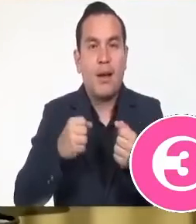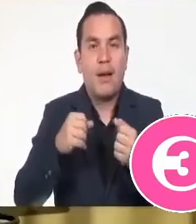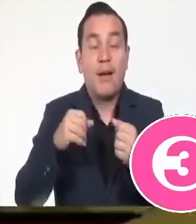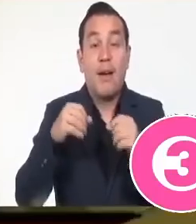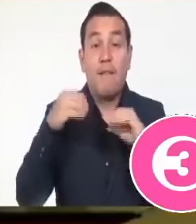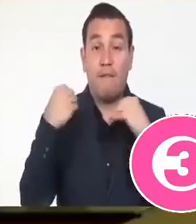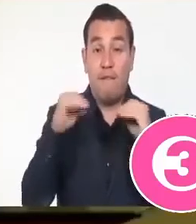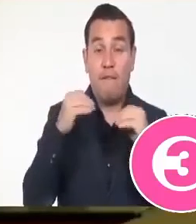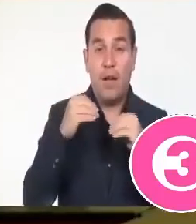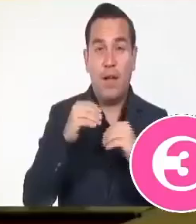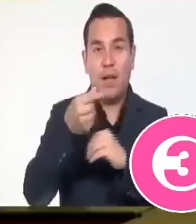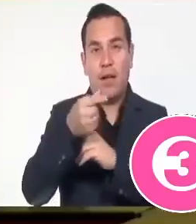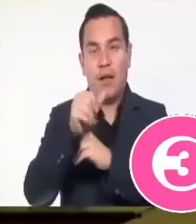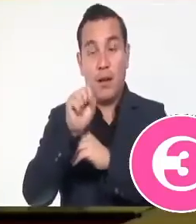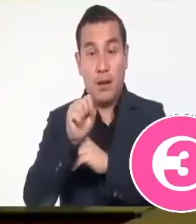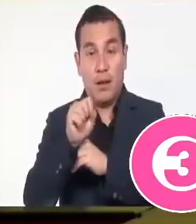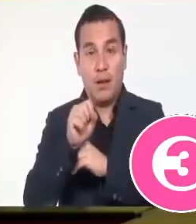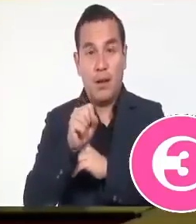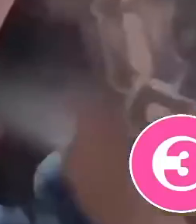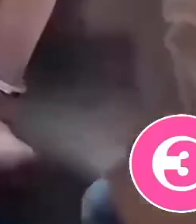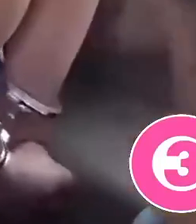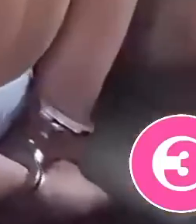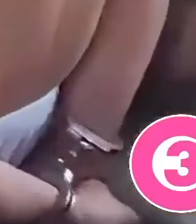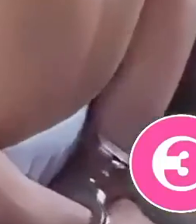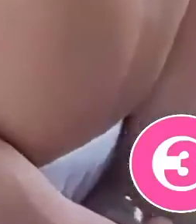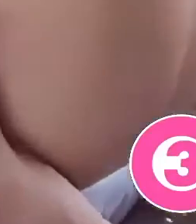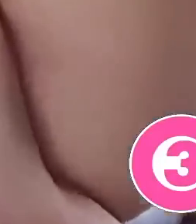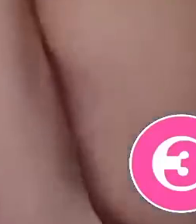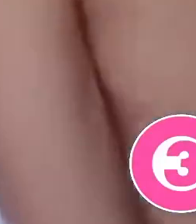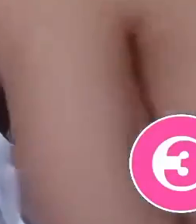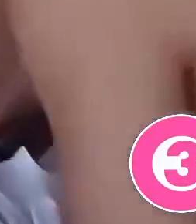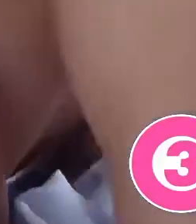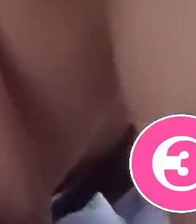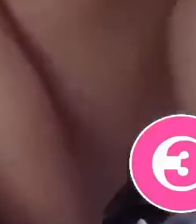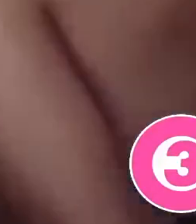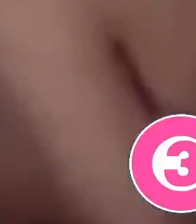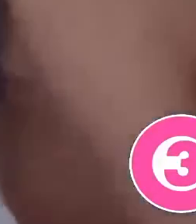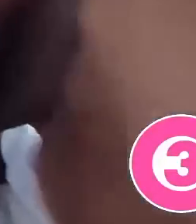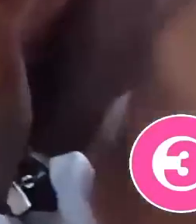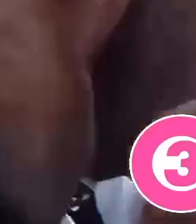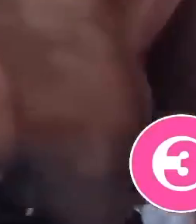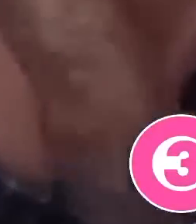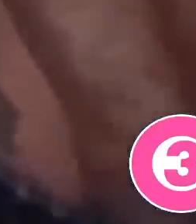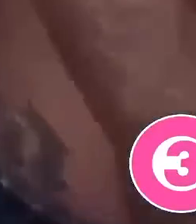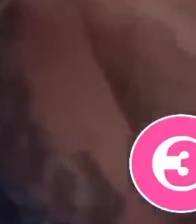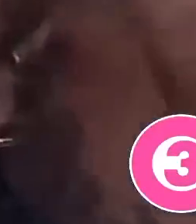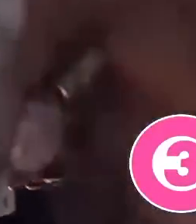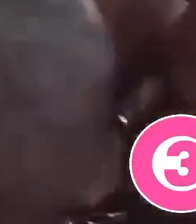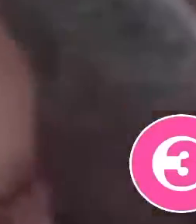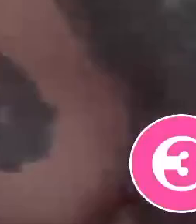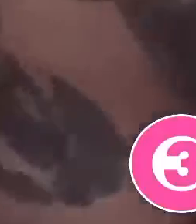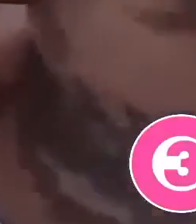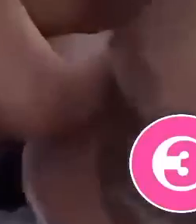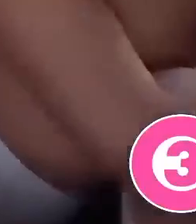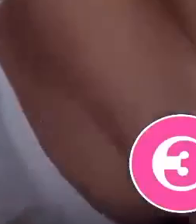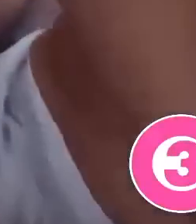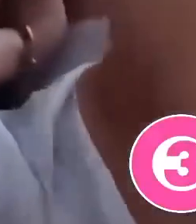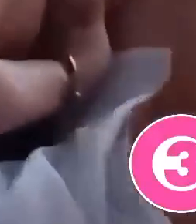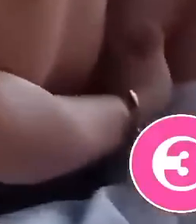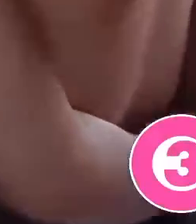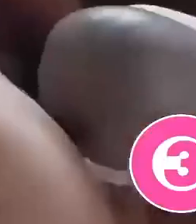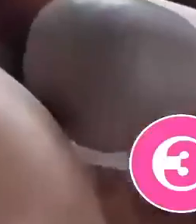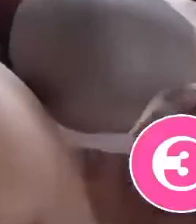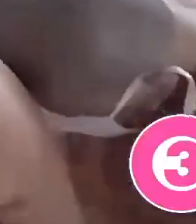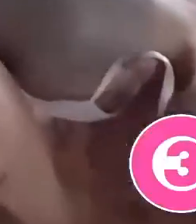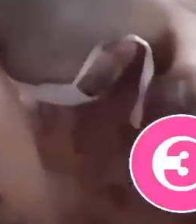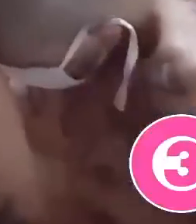gas panaderías etcétera También destacó que la mayoría de ríos están siendo sometidos a programas de reinserción